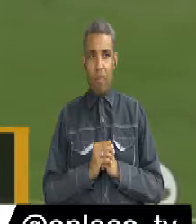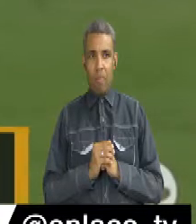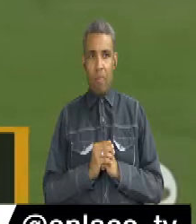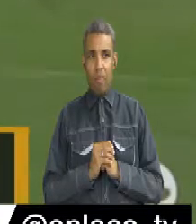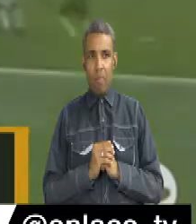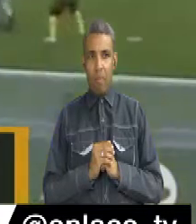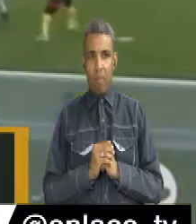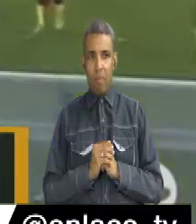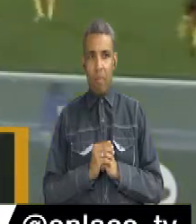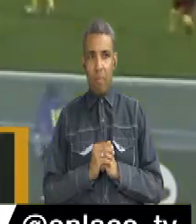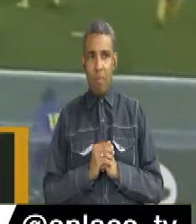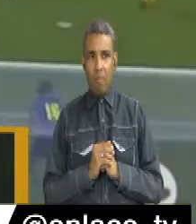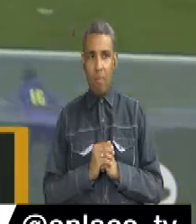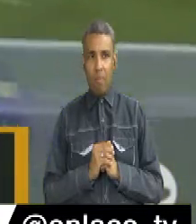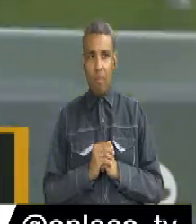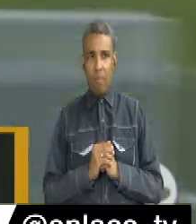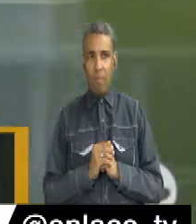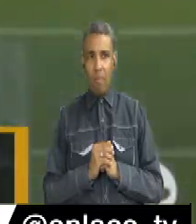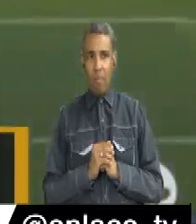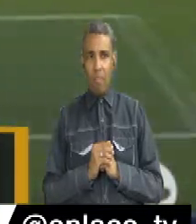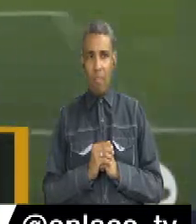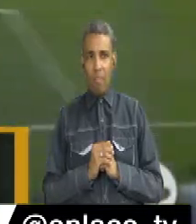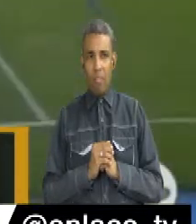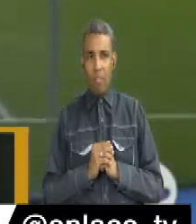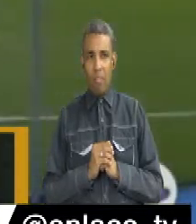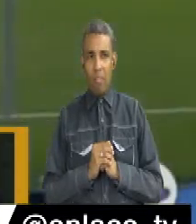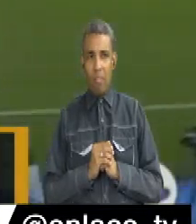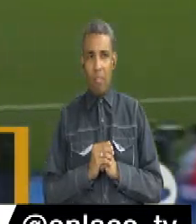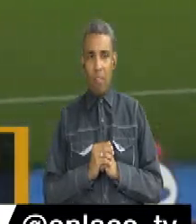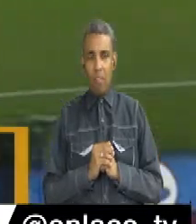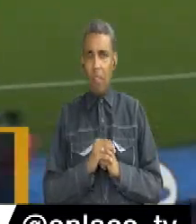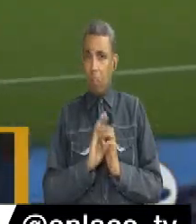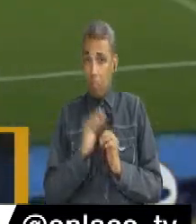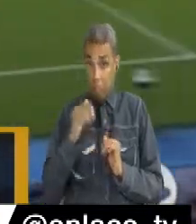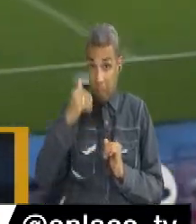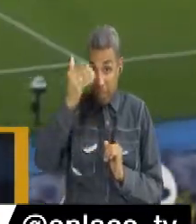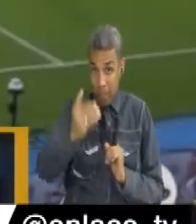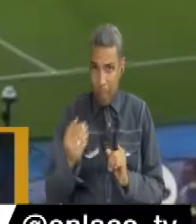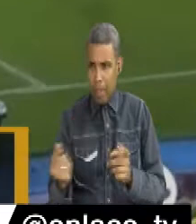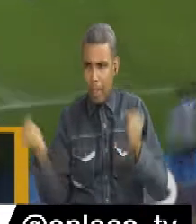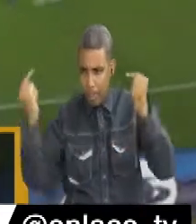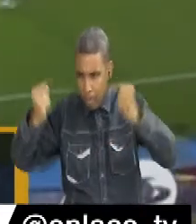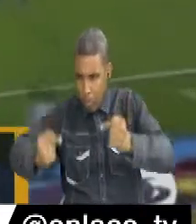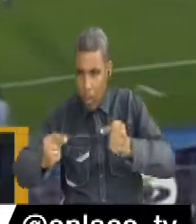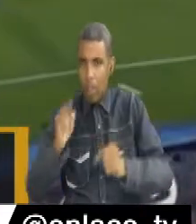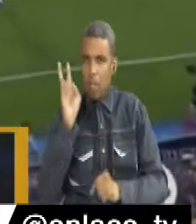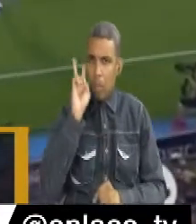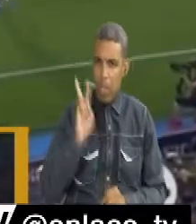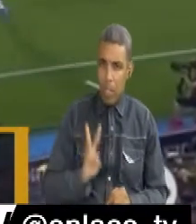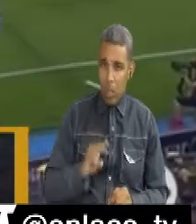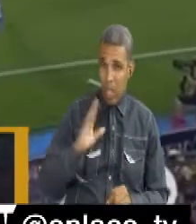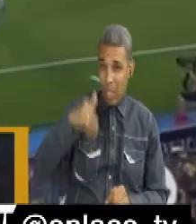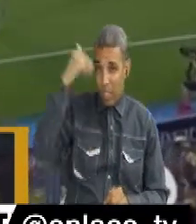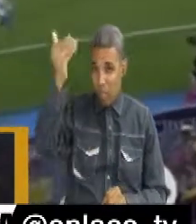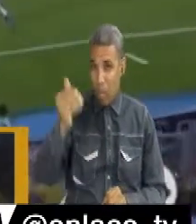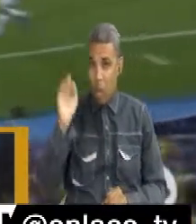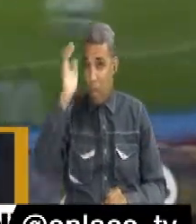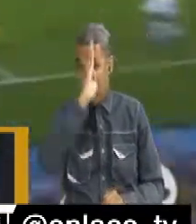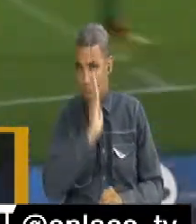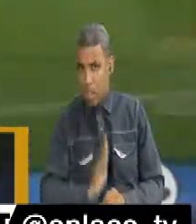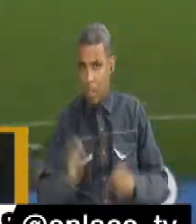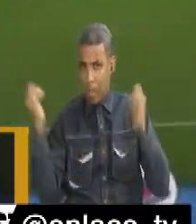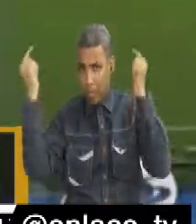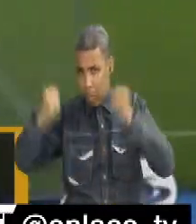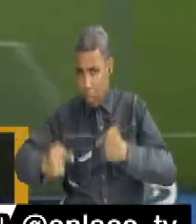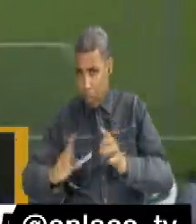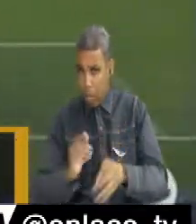y lo que queríamos preparar para que salgan bien los partidos, al margen de los problemas que son los fines